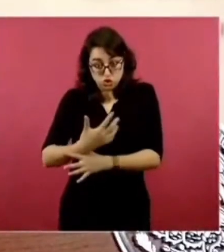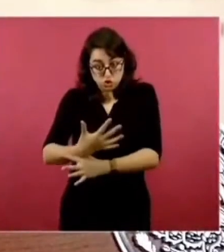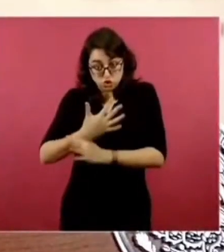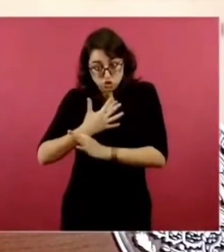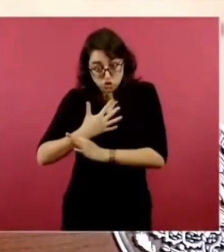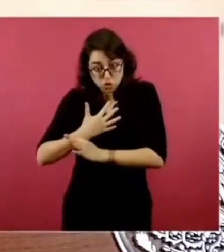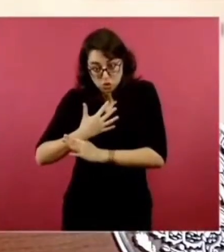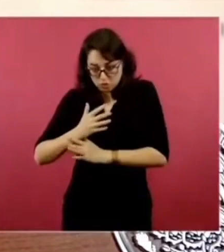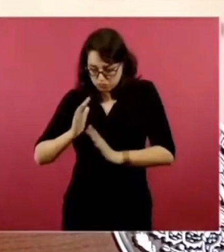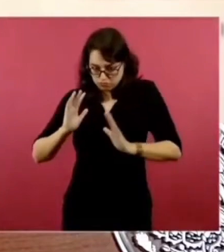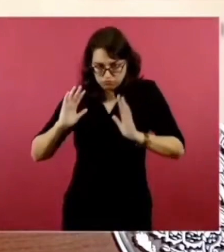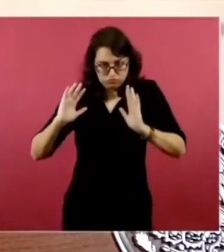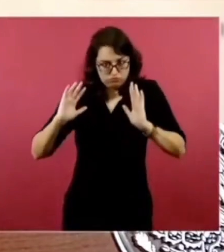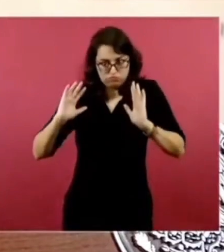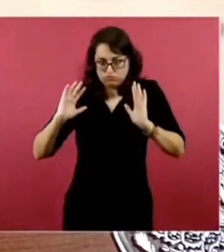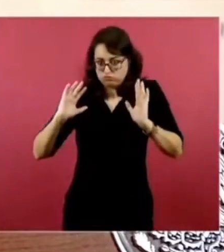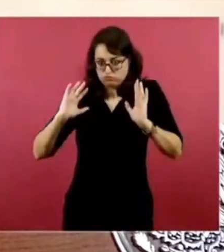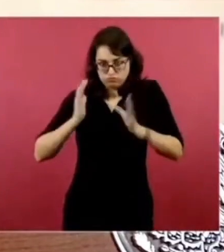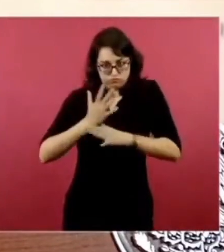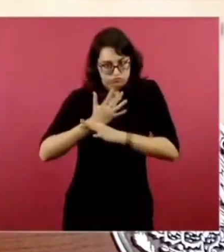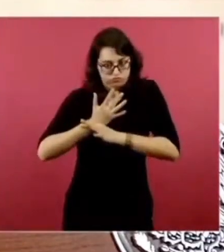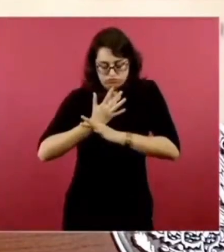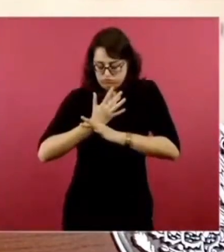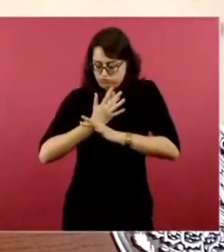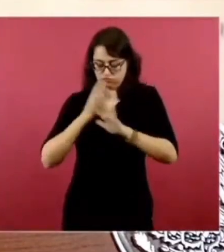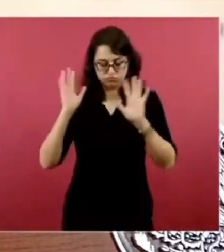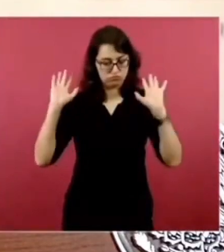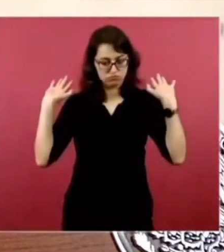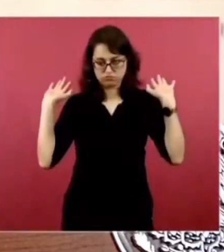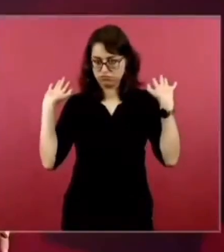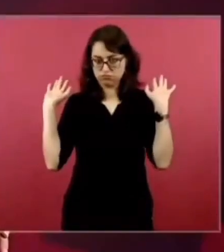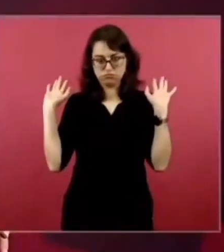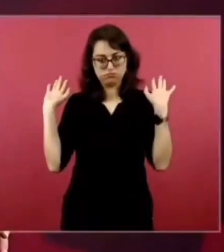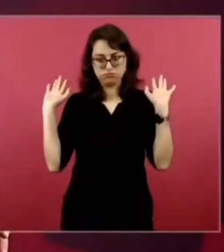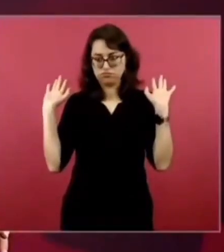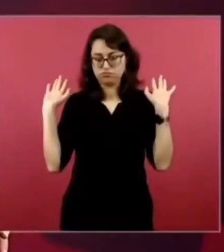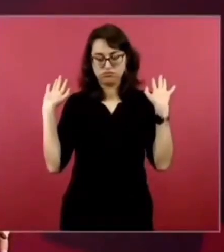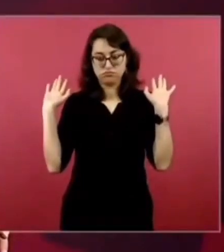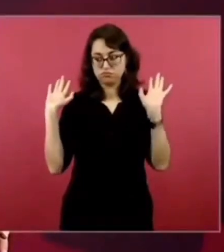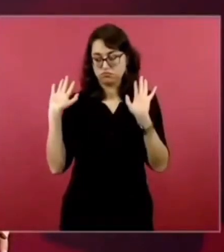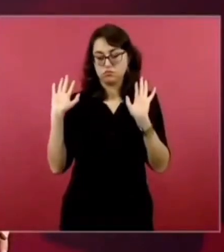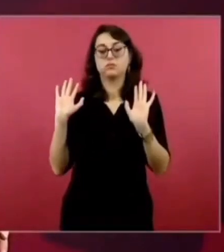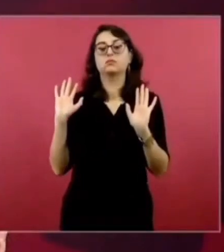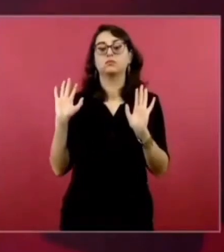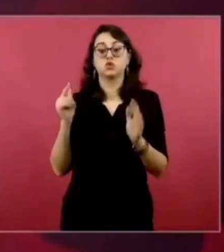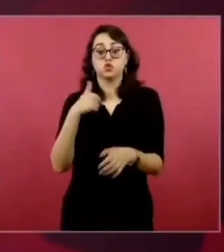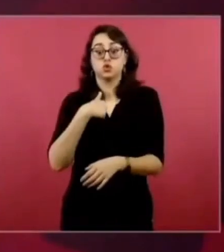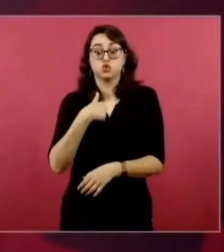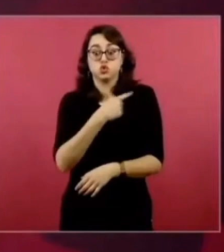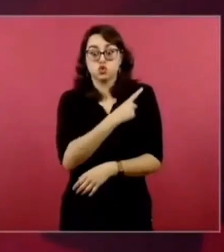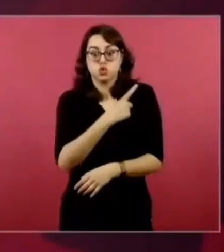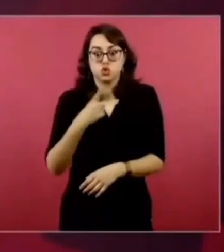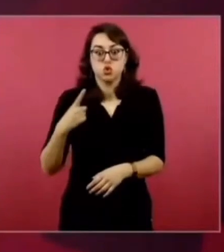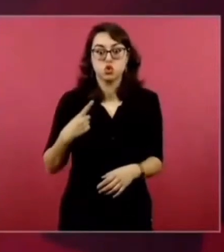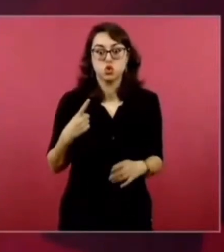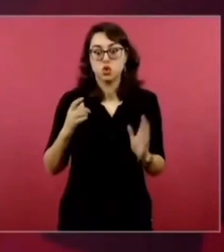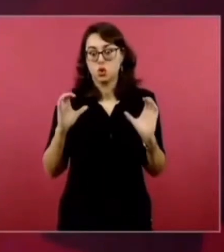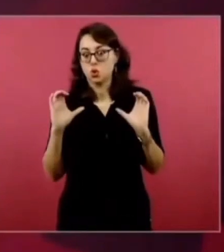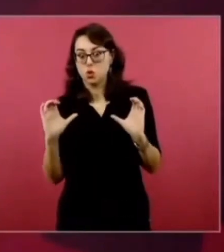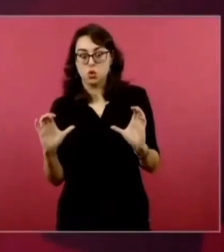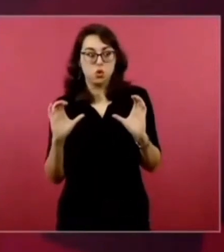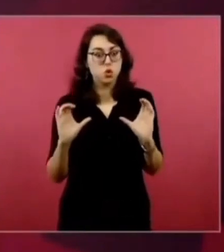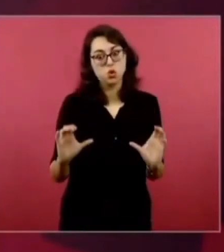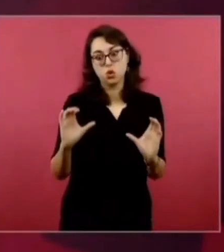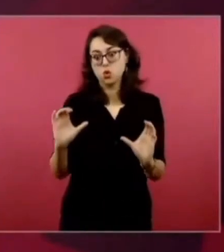no lo digo yo, porque pues ya tengo que andar con